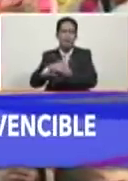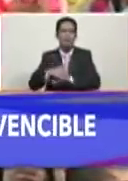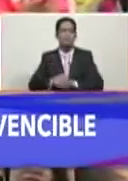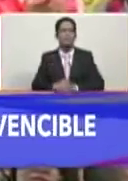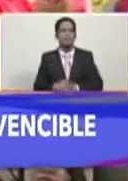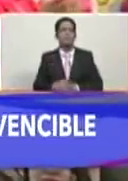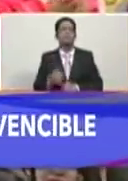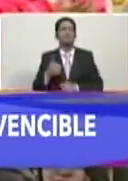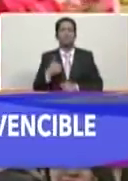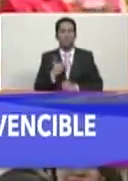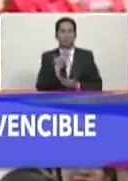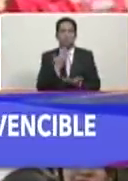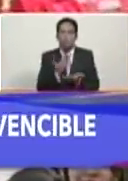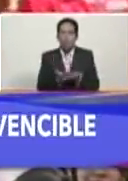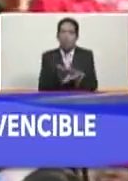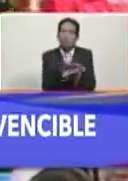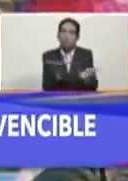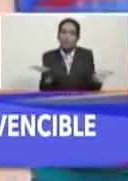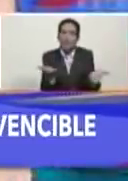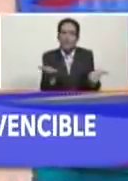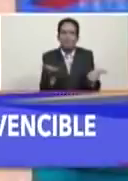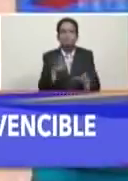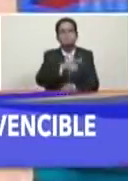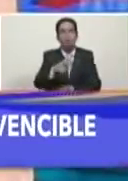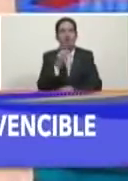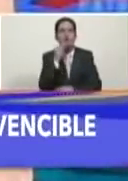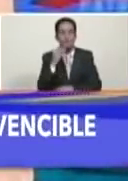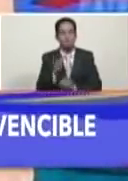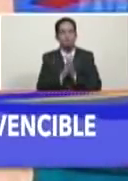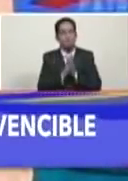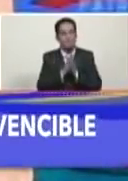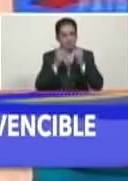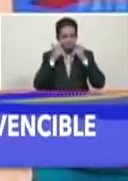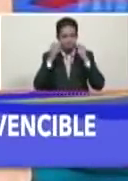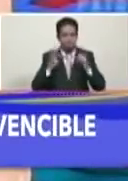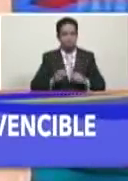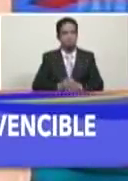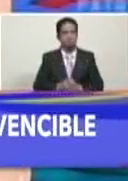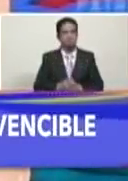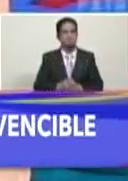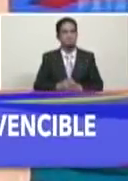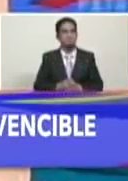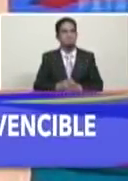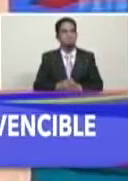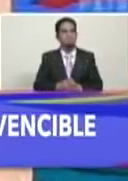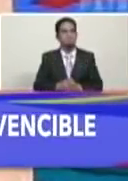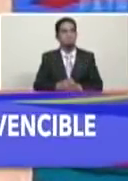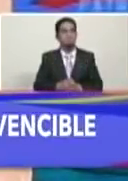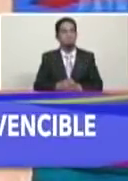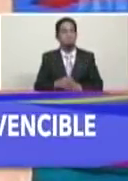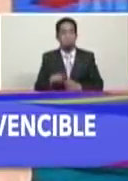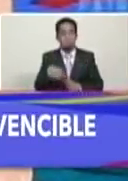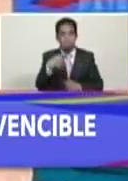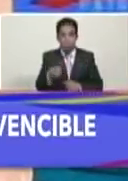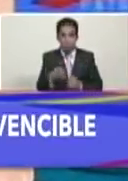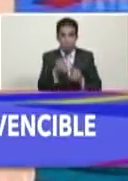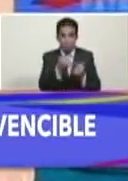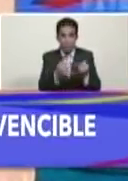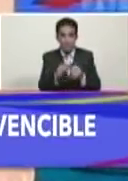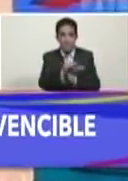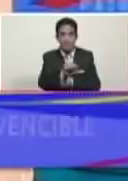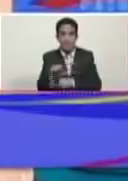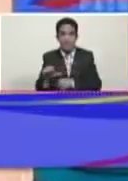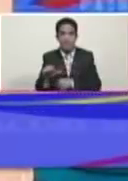Yo les propongo a ustedes jóvenes, oído, atención, para este fin de semana, creo que